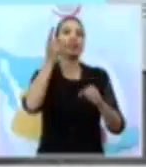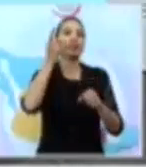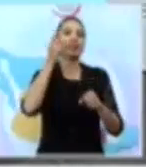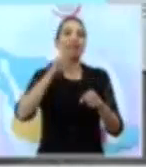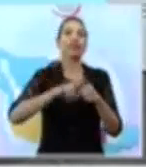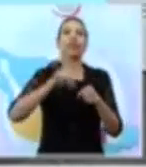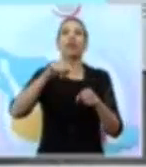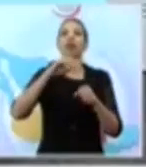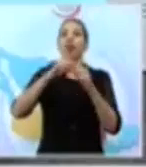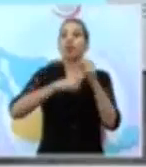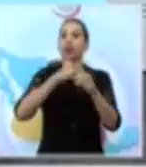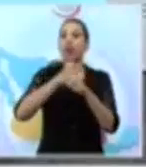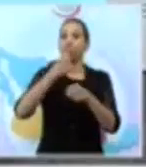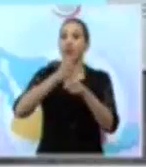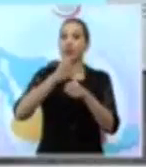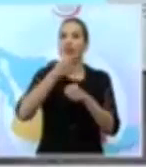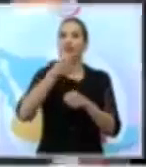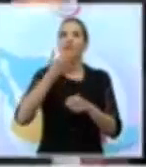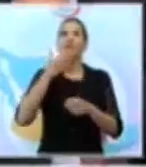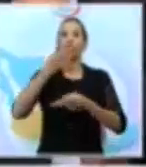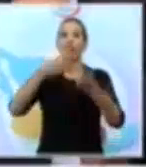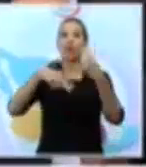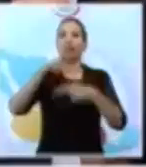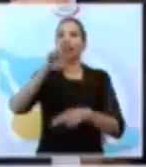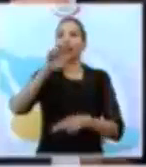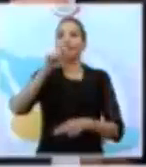año legislativo. Bienvenido, Ernesto.